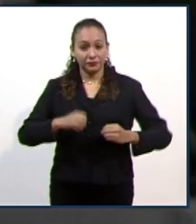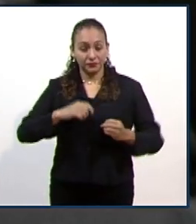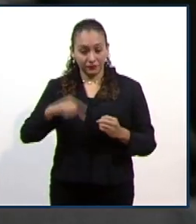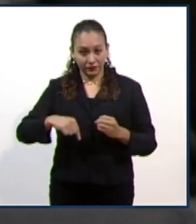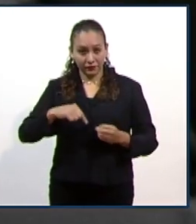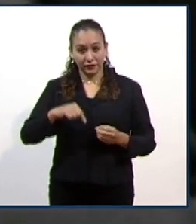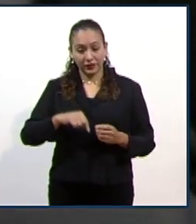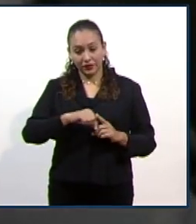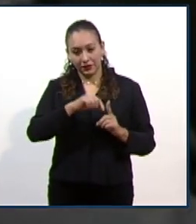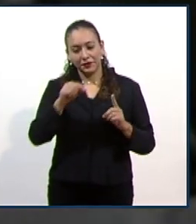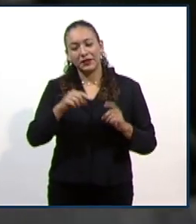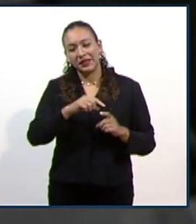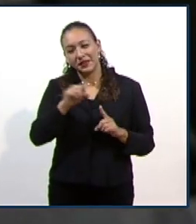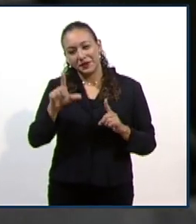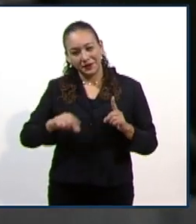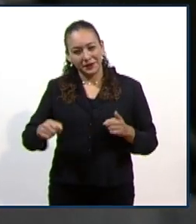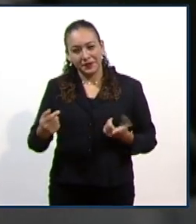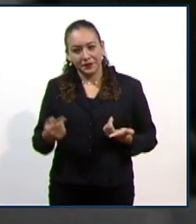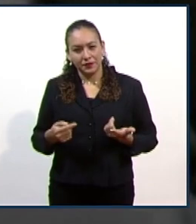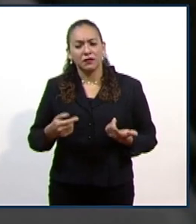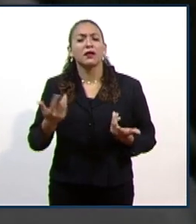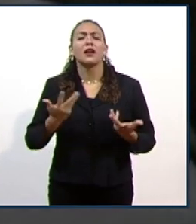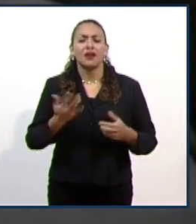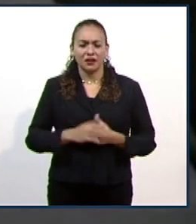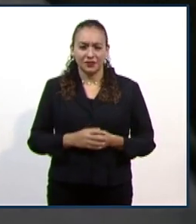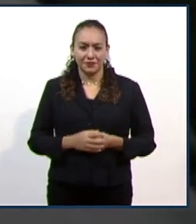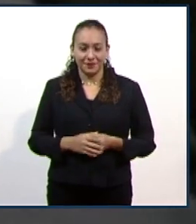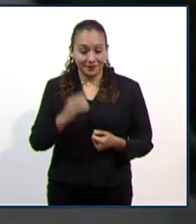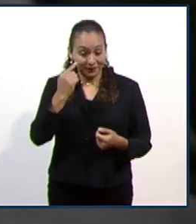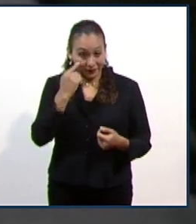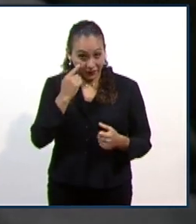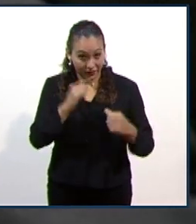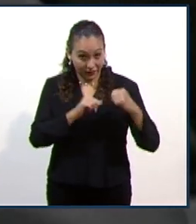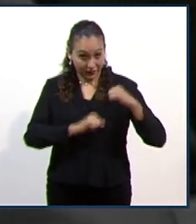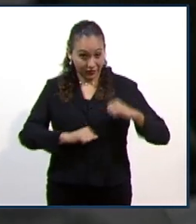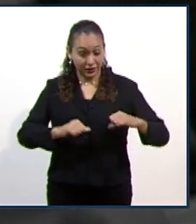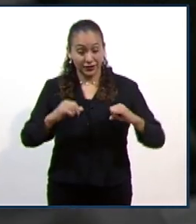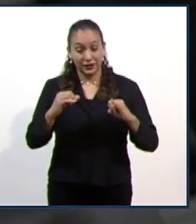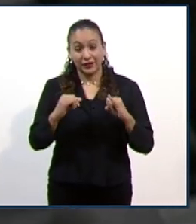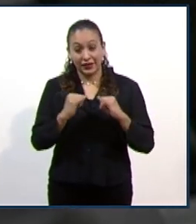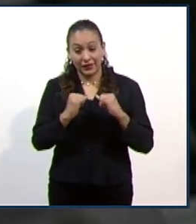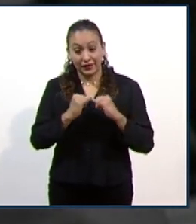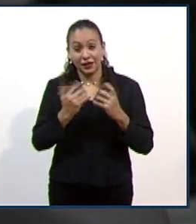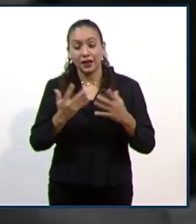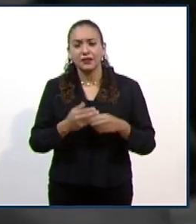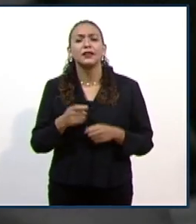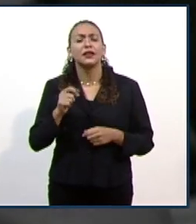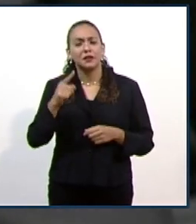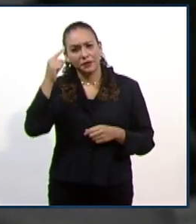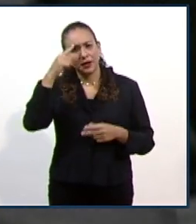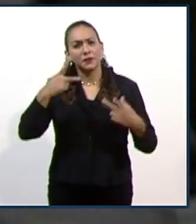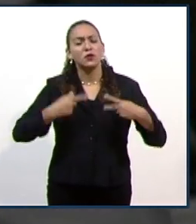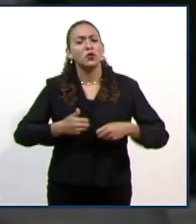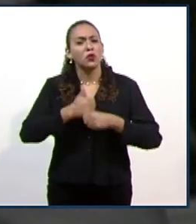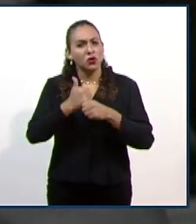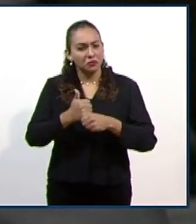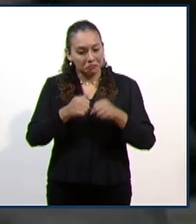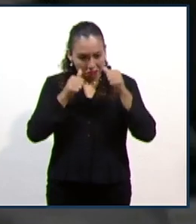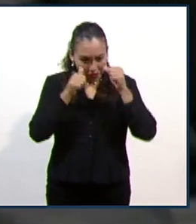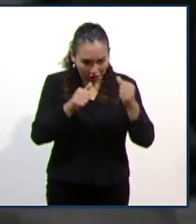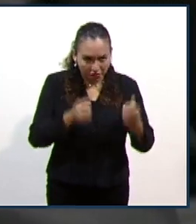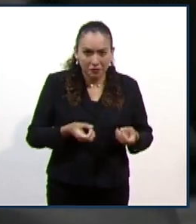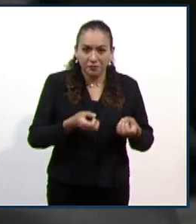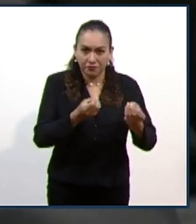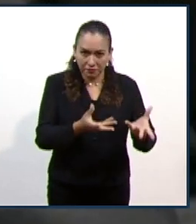Federación también resuelve la justicia de los más pobres y necesitados de este